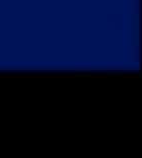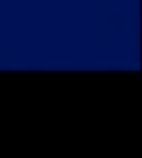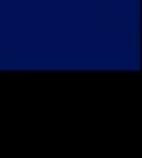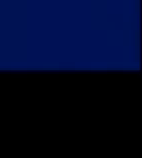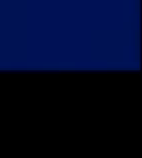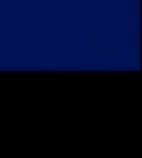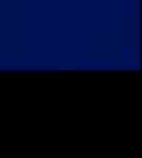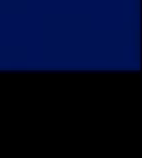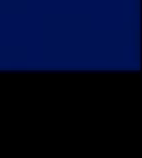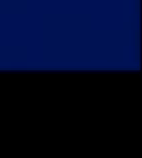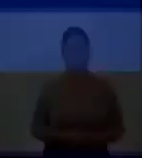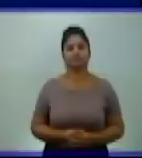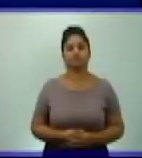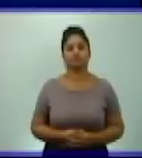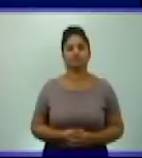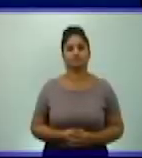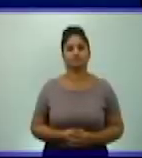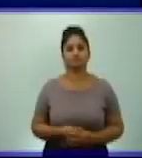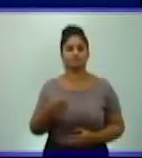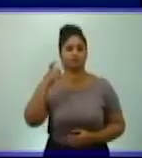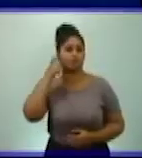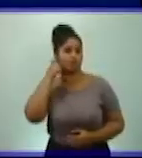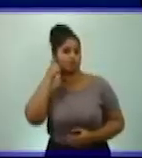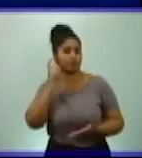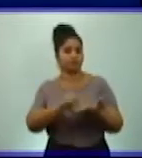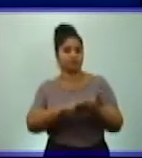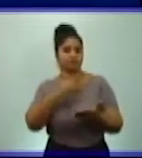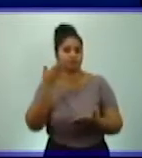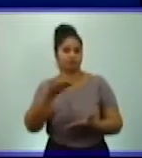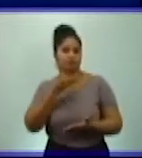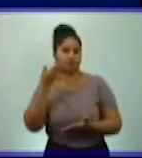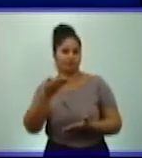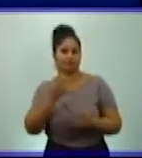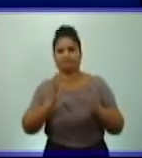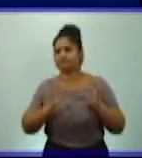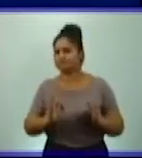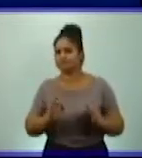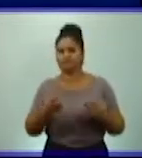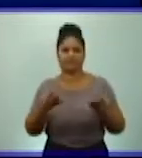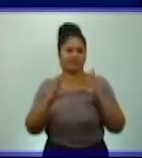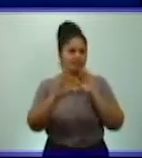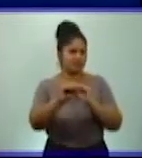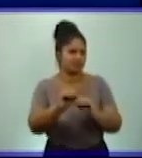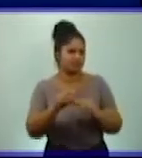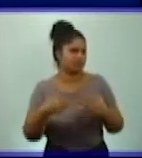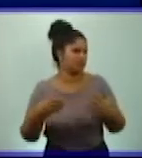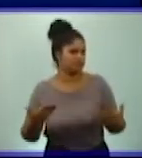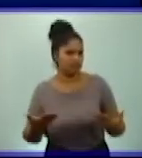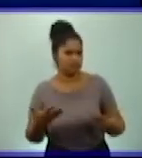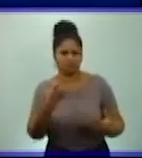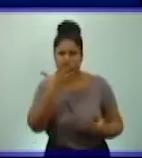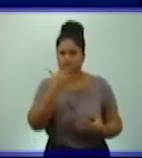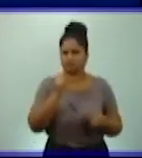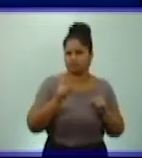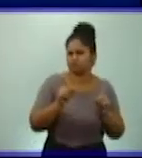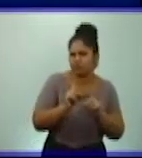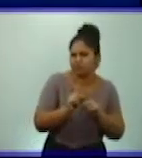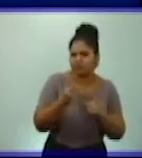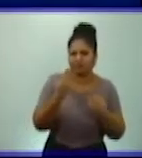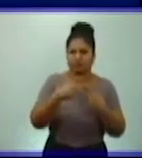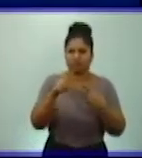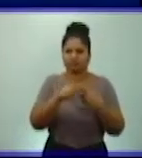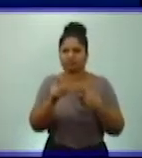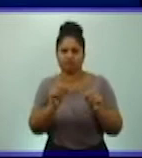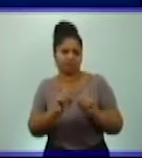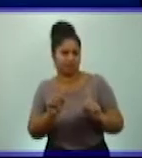La poetisa aquí además está consciente de que ha de renunciar a lo material, que el sufrimiento es parte de este